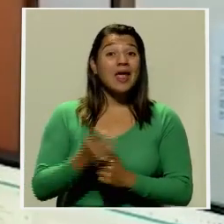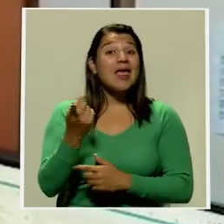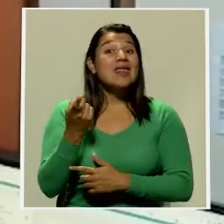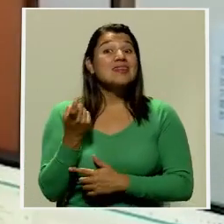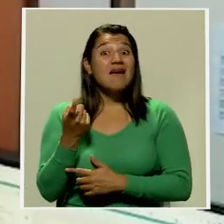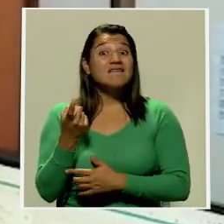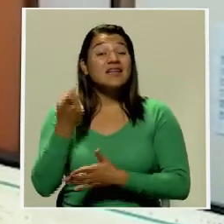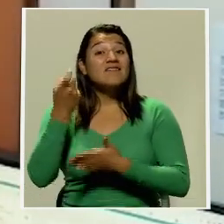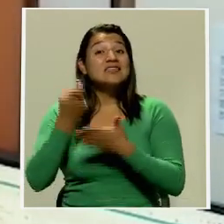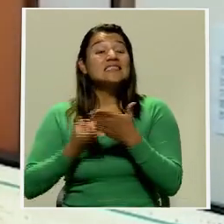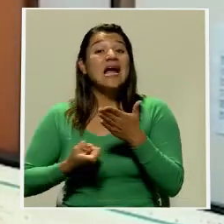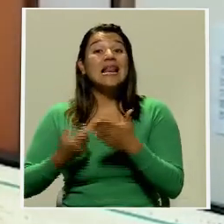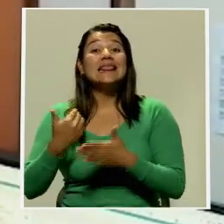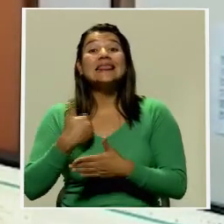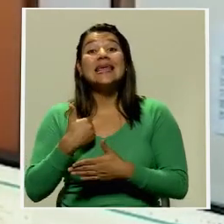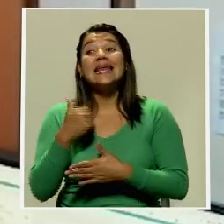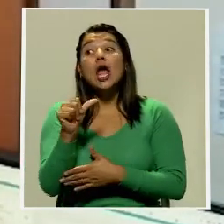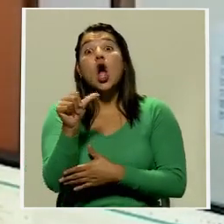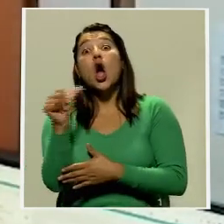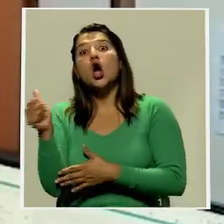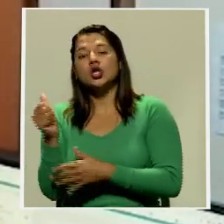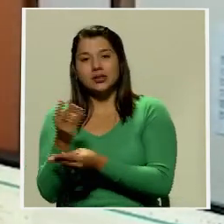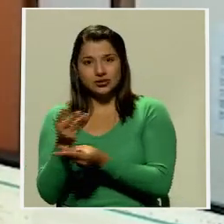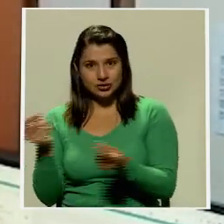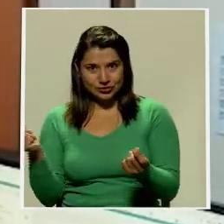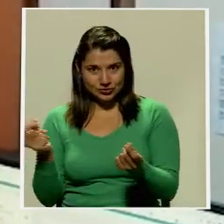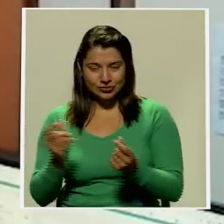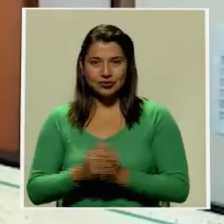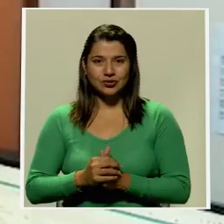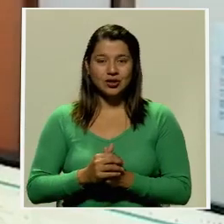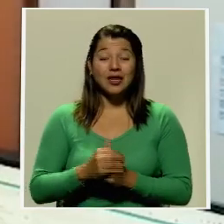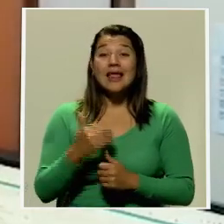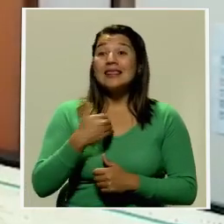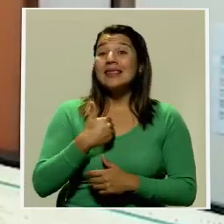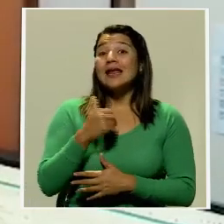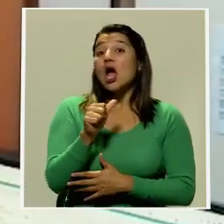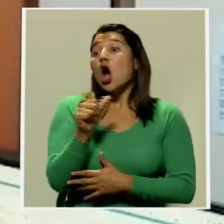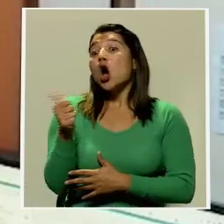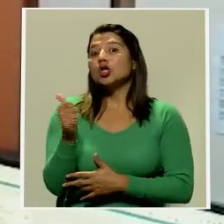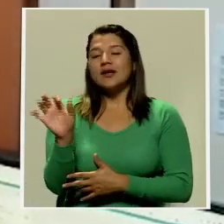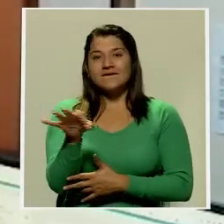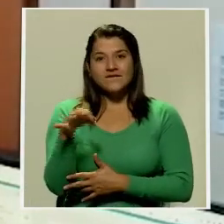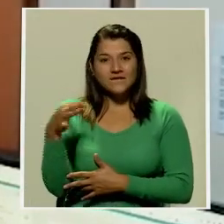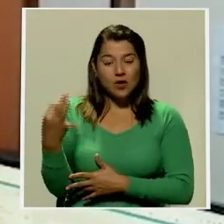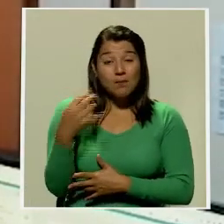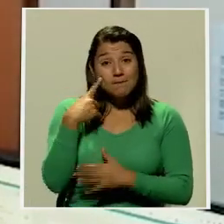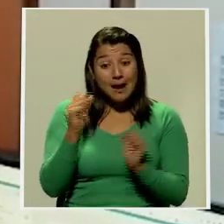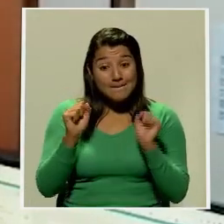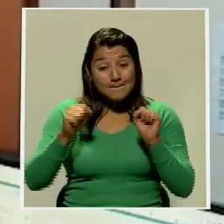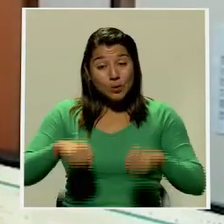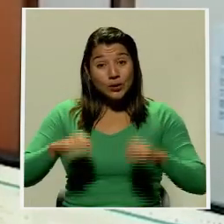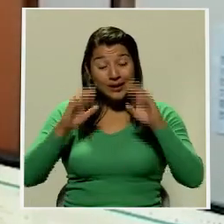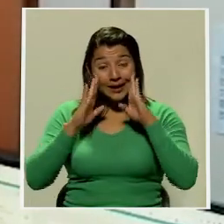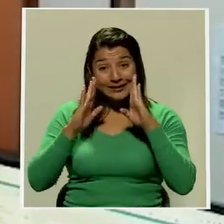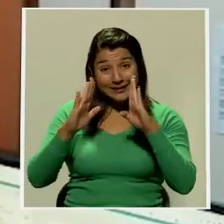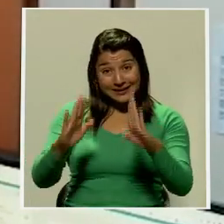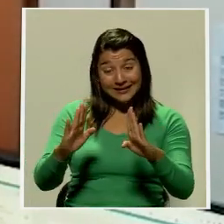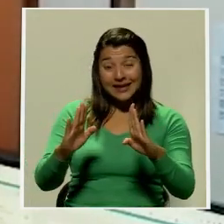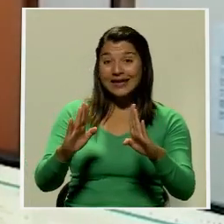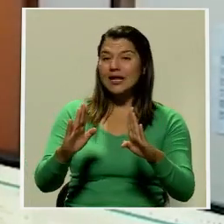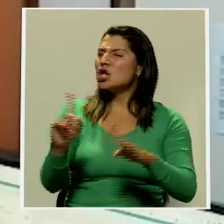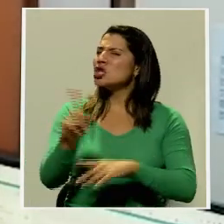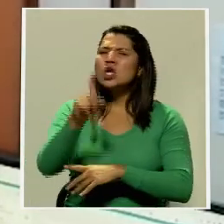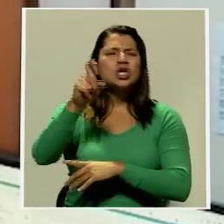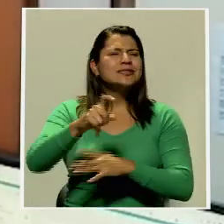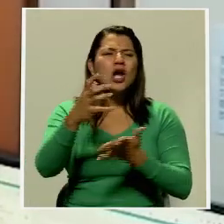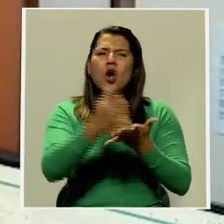fiscal tiene otras salidas, otras formas de atenderlo sin gravar